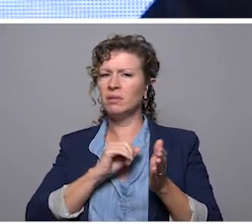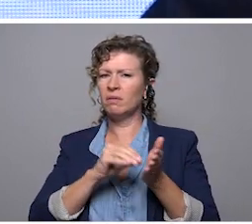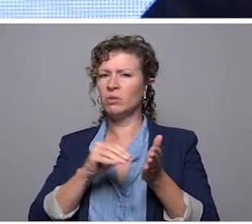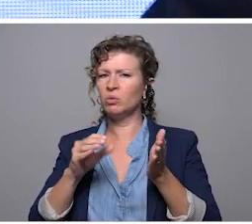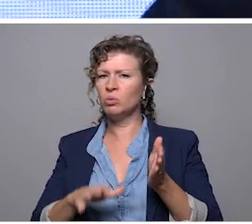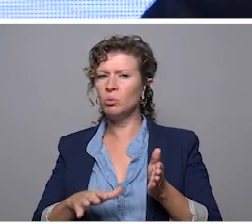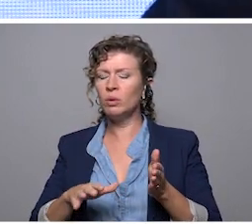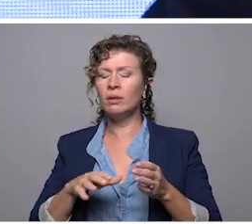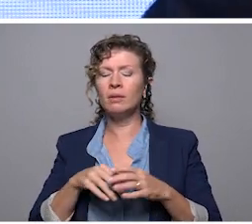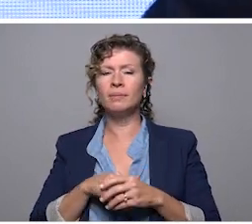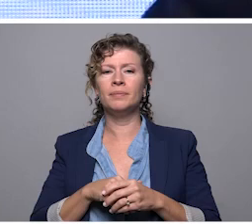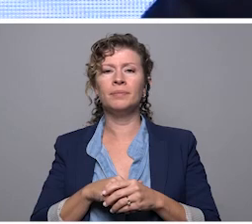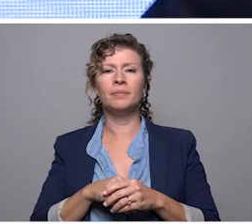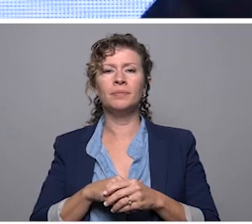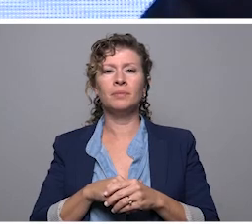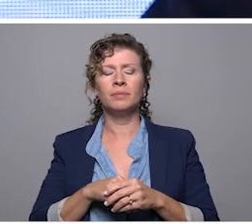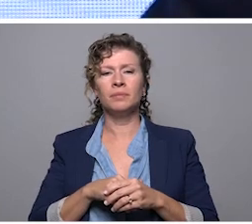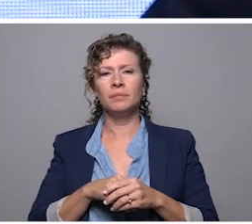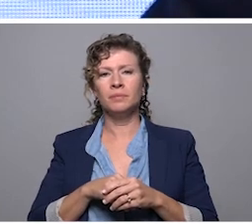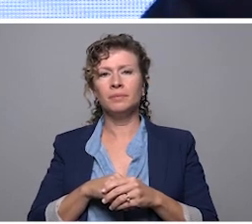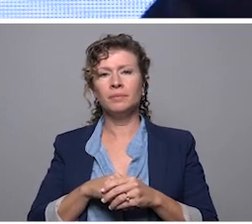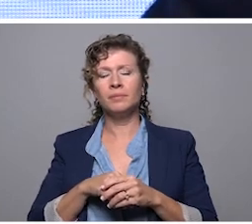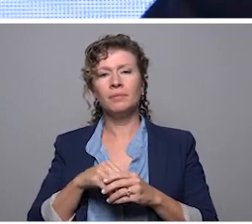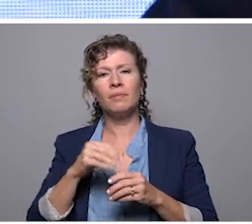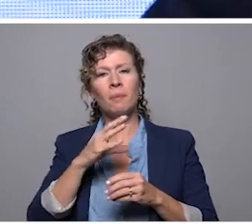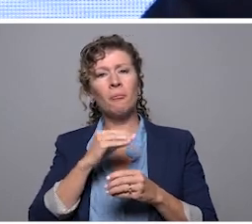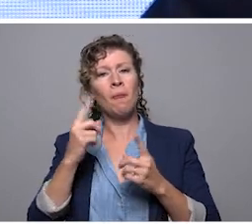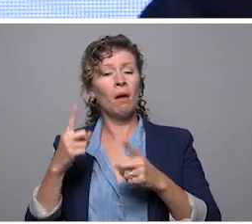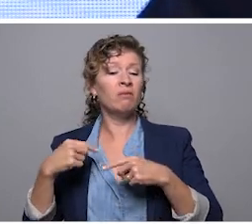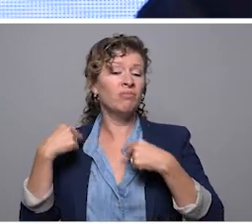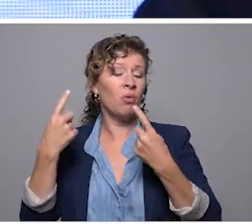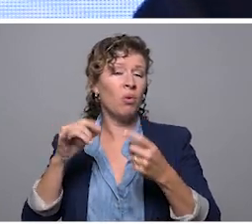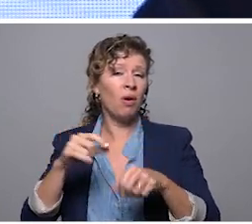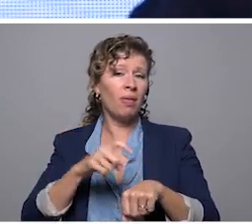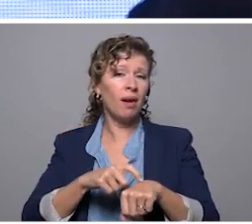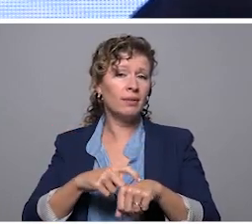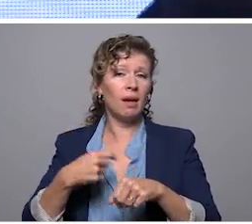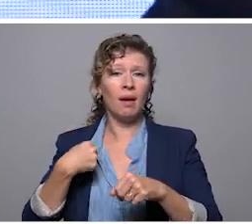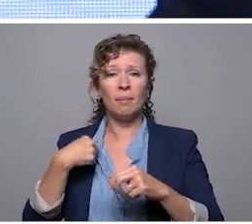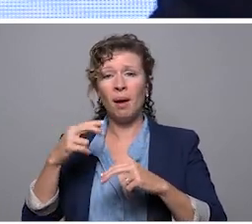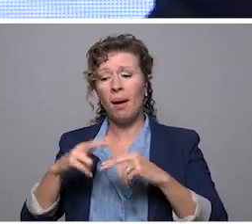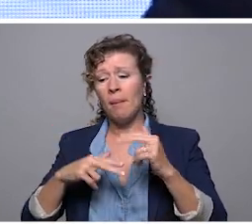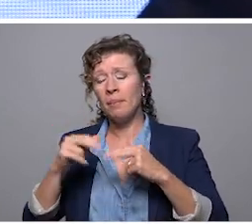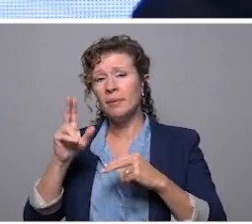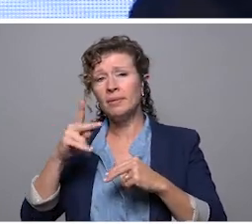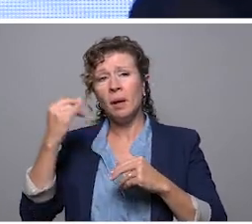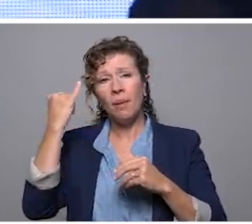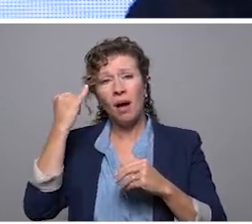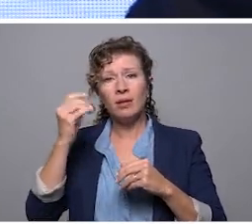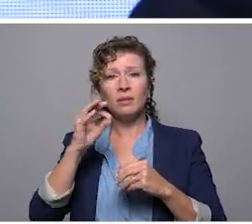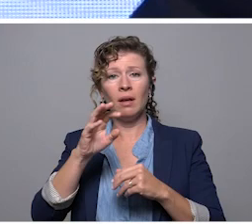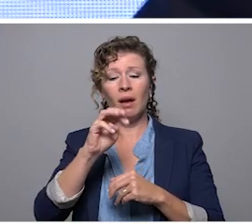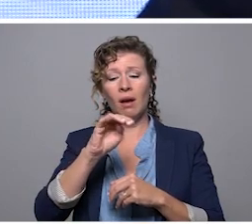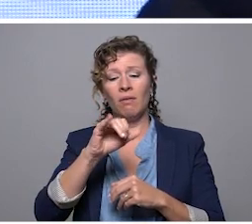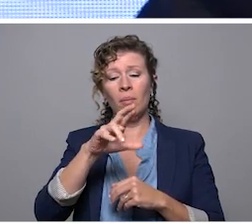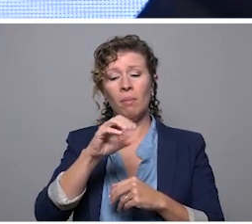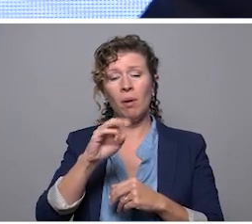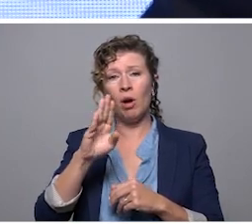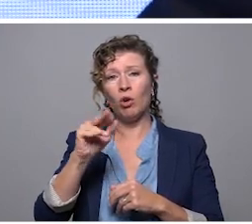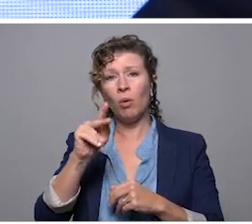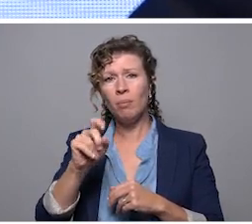a a construir la idea de microban a organizar comunidades a juntar